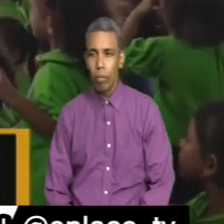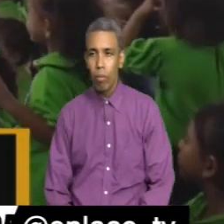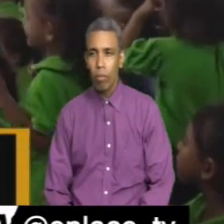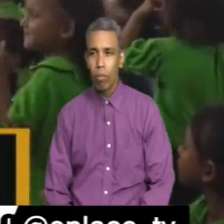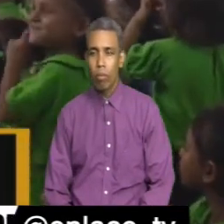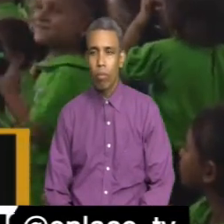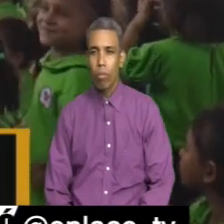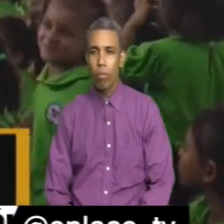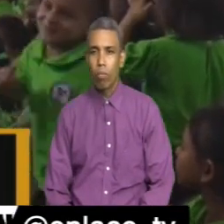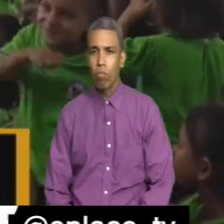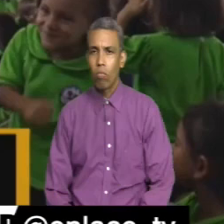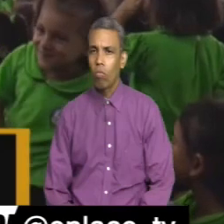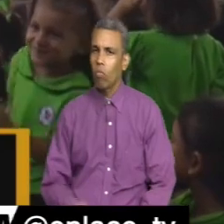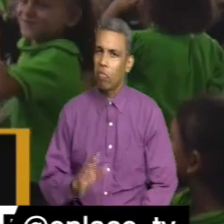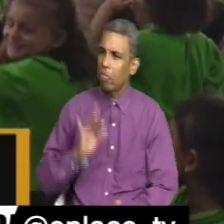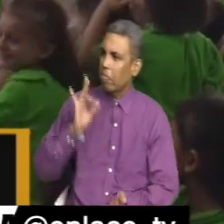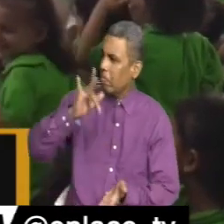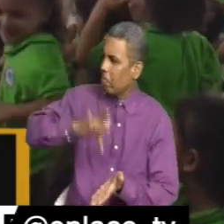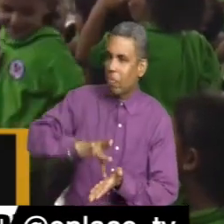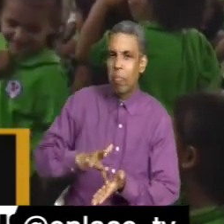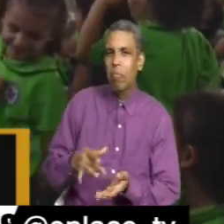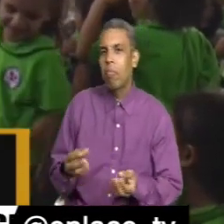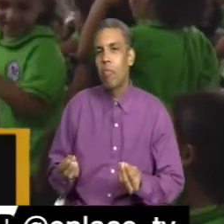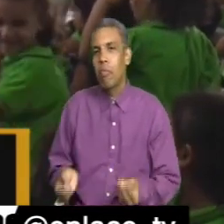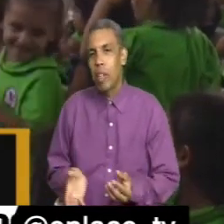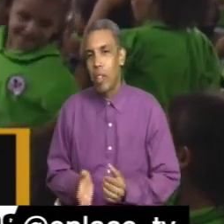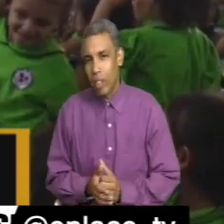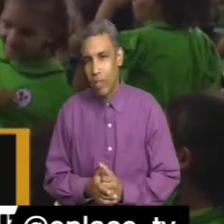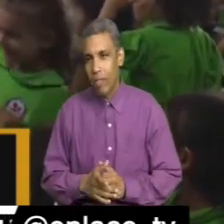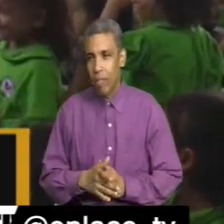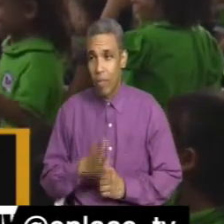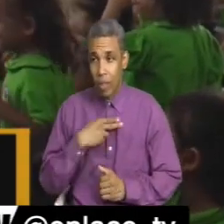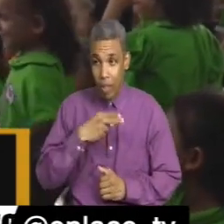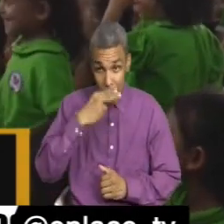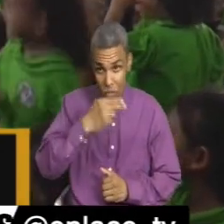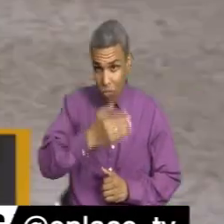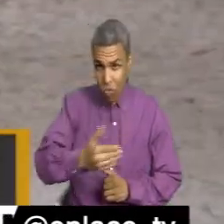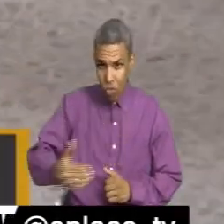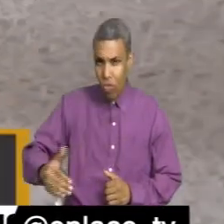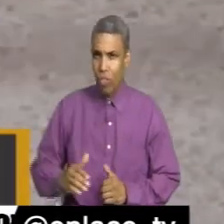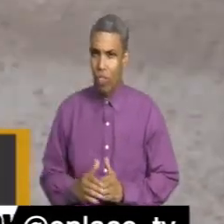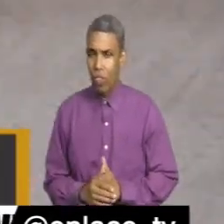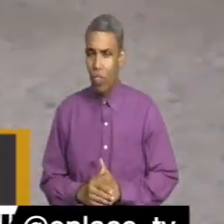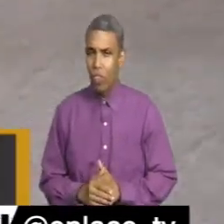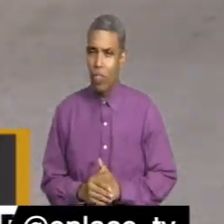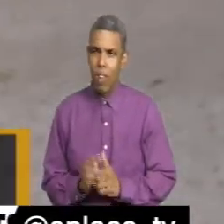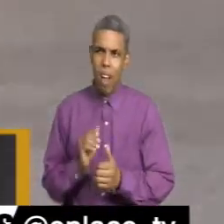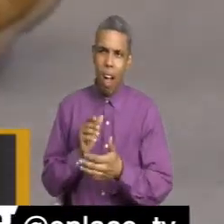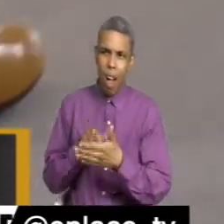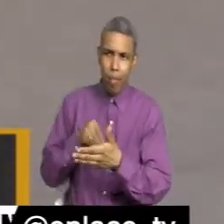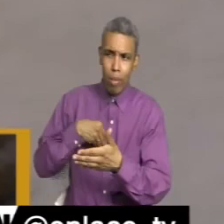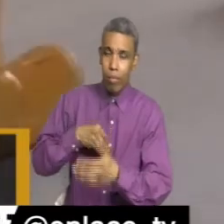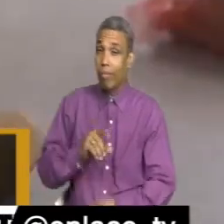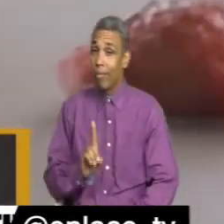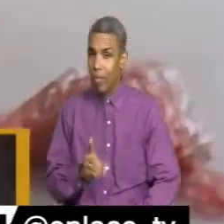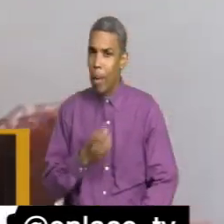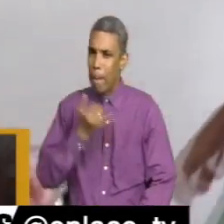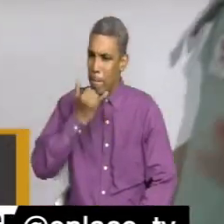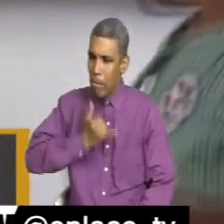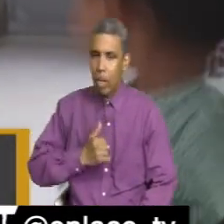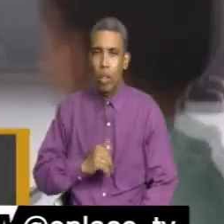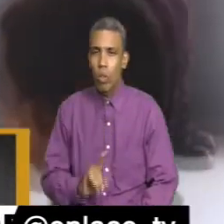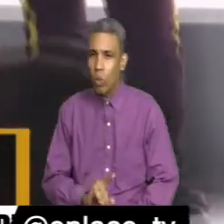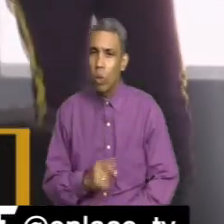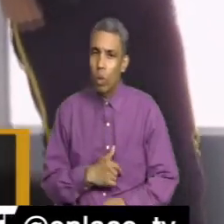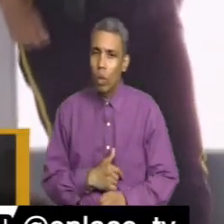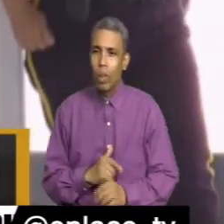Con el objetivo de cuidar y preservar el medio ambiente y enseñarles a sus pequeños estudiantes la importancia de las buenas prácticas ambientales, Rufino llegó con